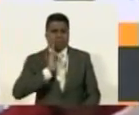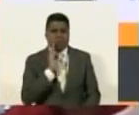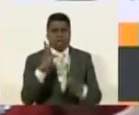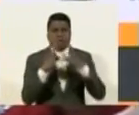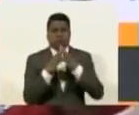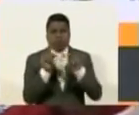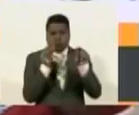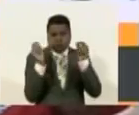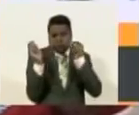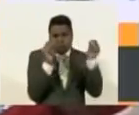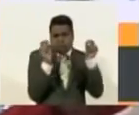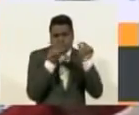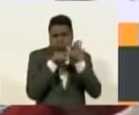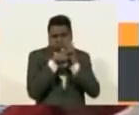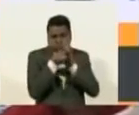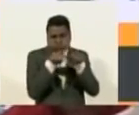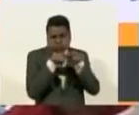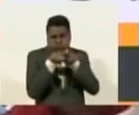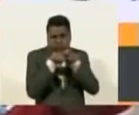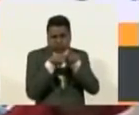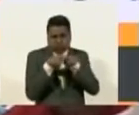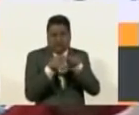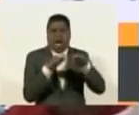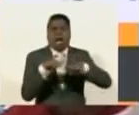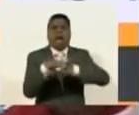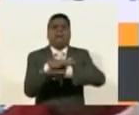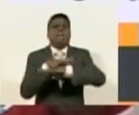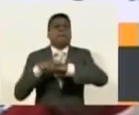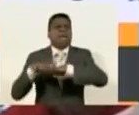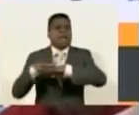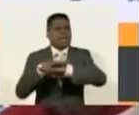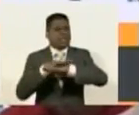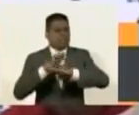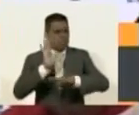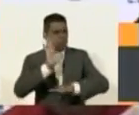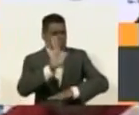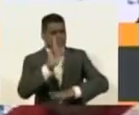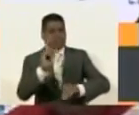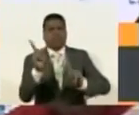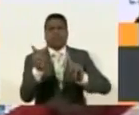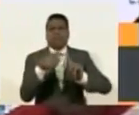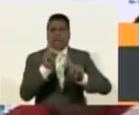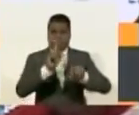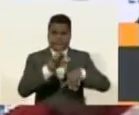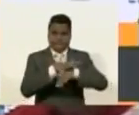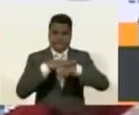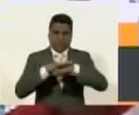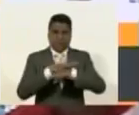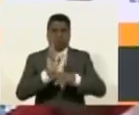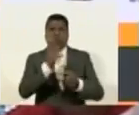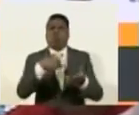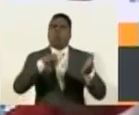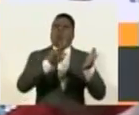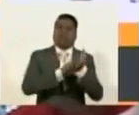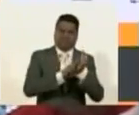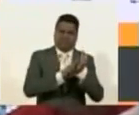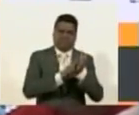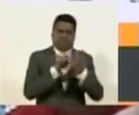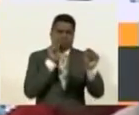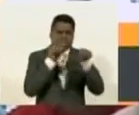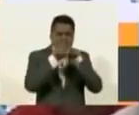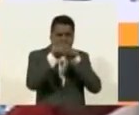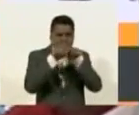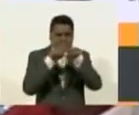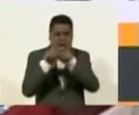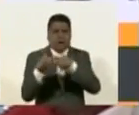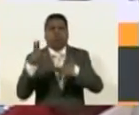conspiración lleva a un perdón. Y ese perdón a una nueva conspiración.